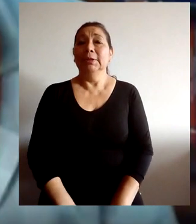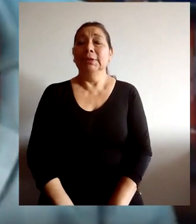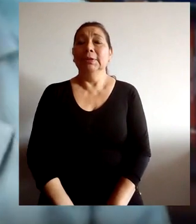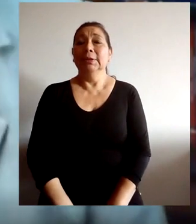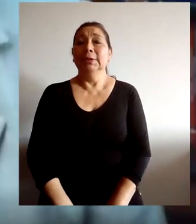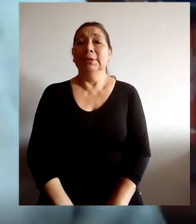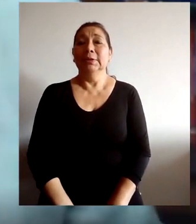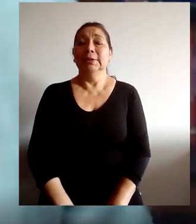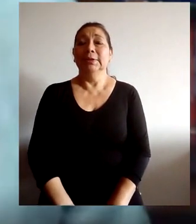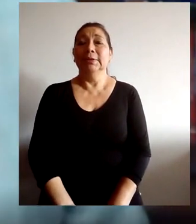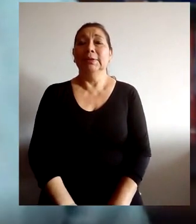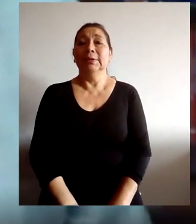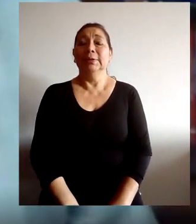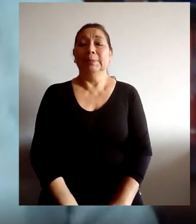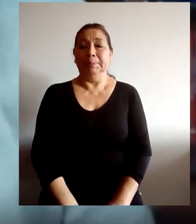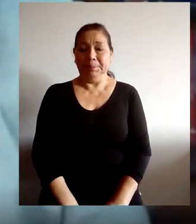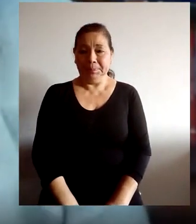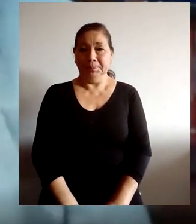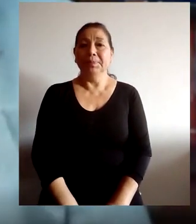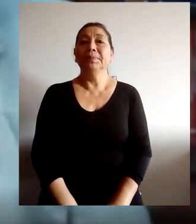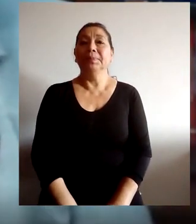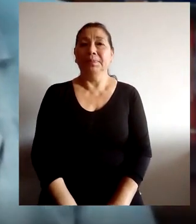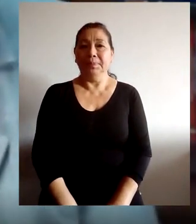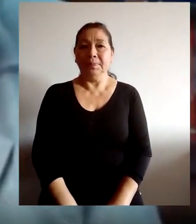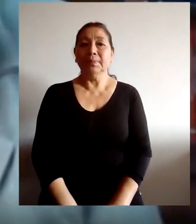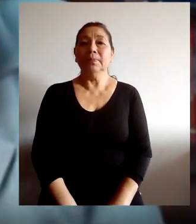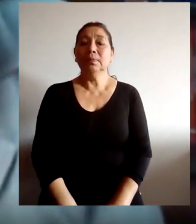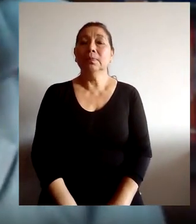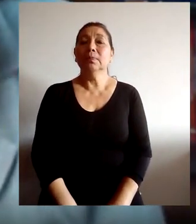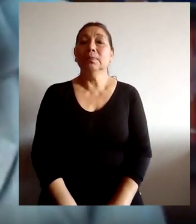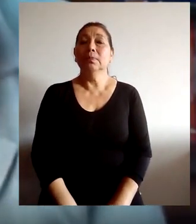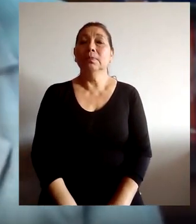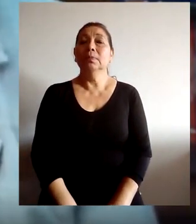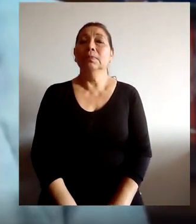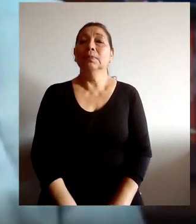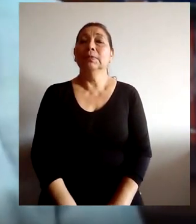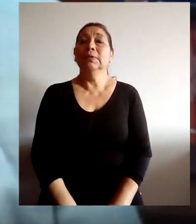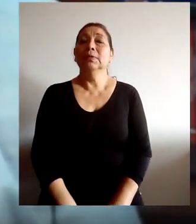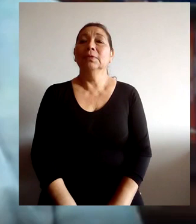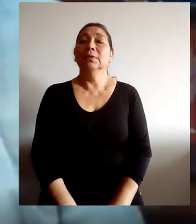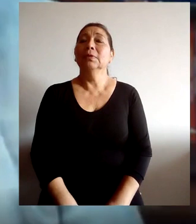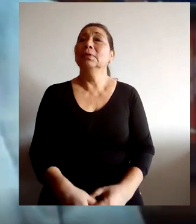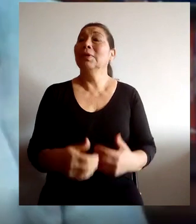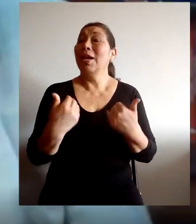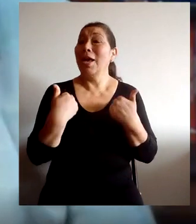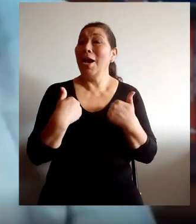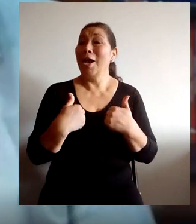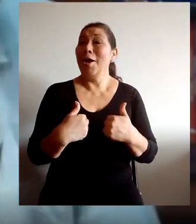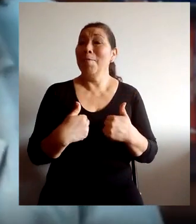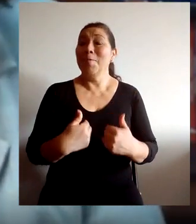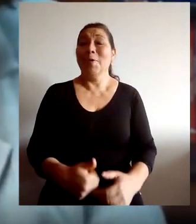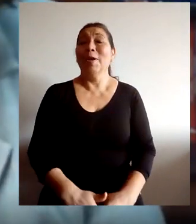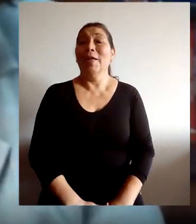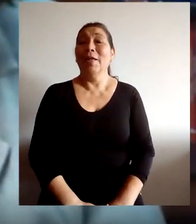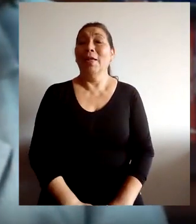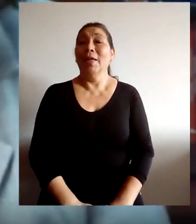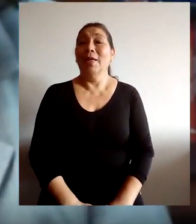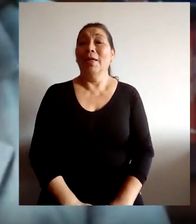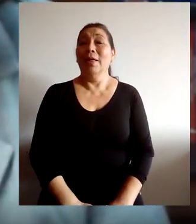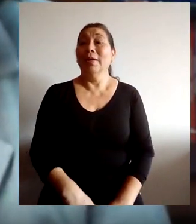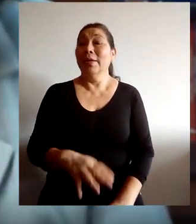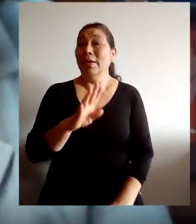el abogado, el último que ha intervenido y que ha hecho uso de las diapositivas, yo